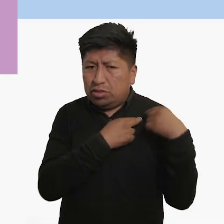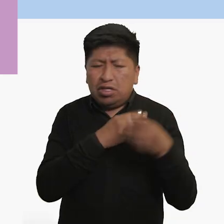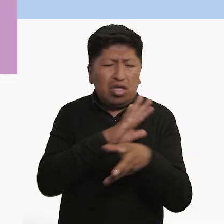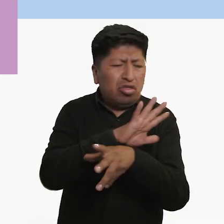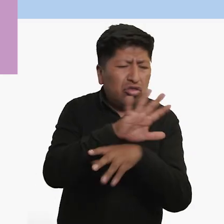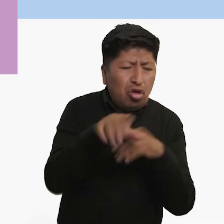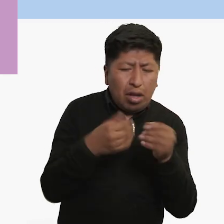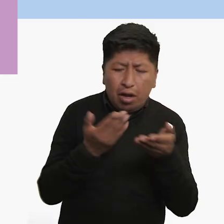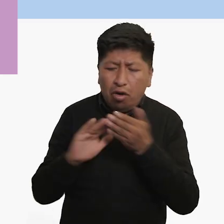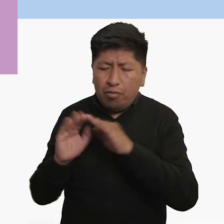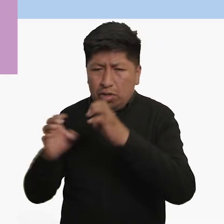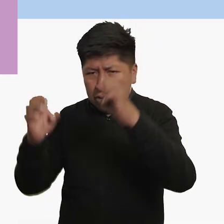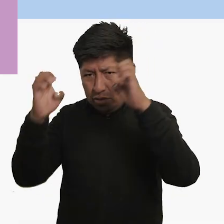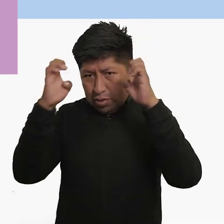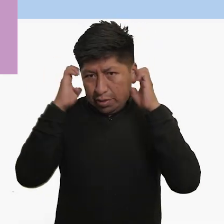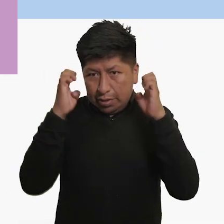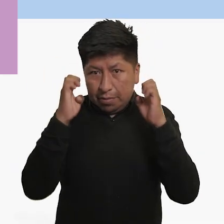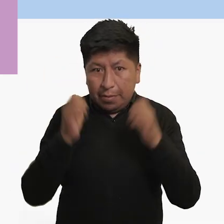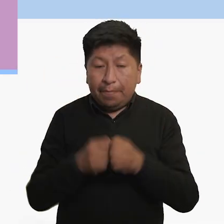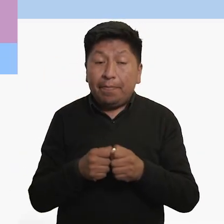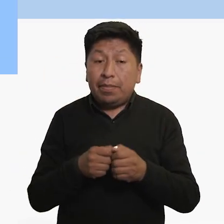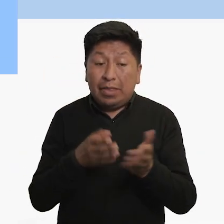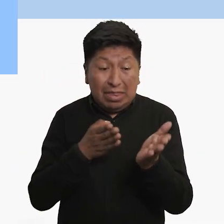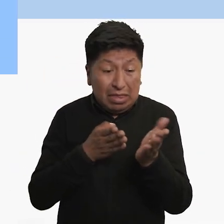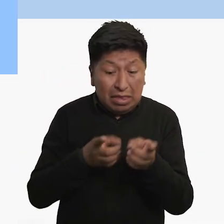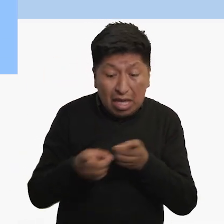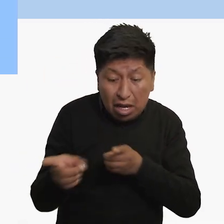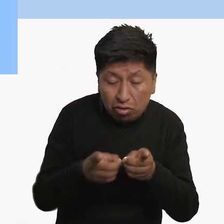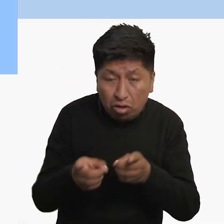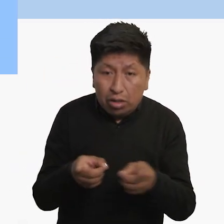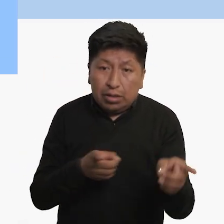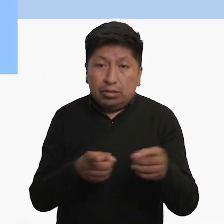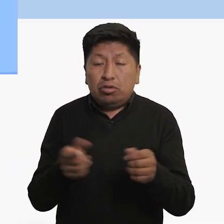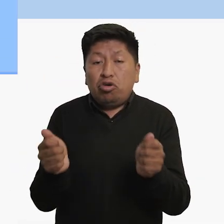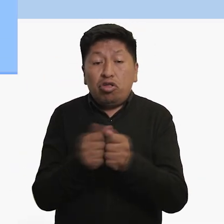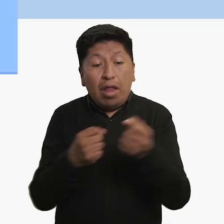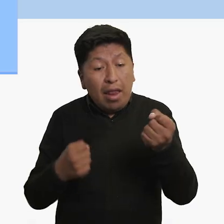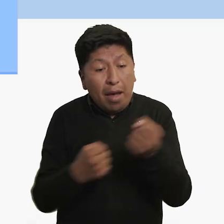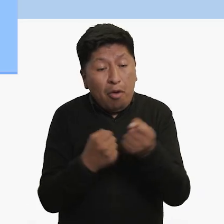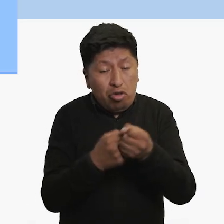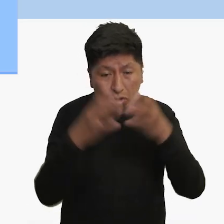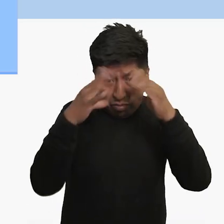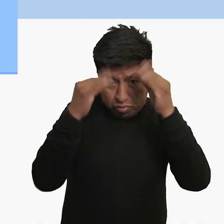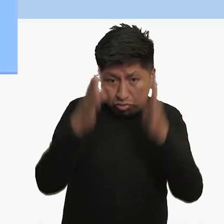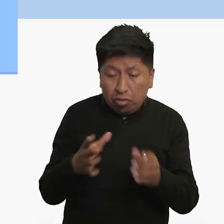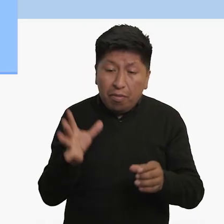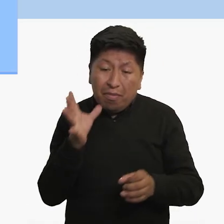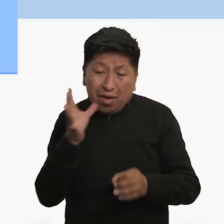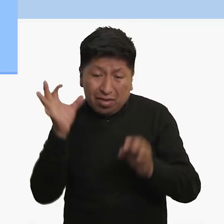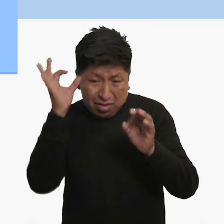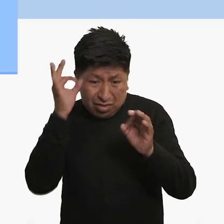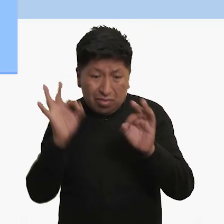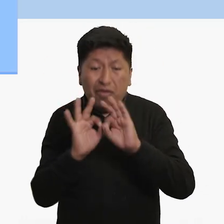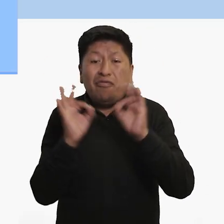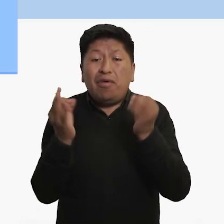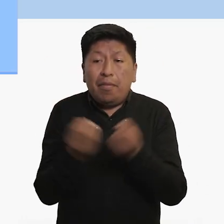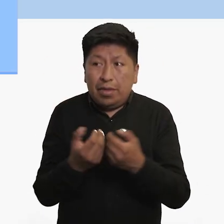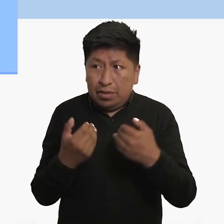de toda la comunidad educativa. Directoras y directores, con el apoyo de los maestros y los padres de familia,